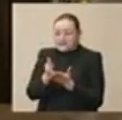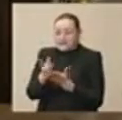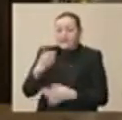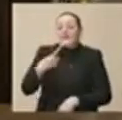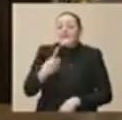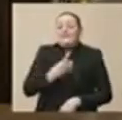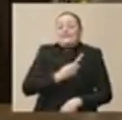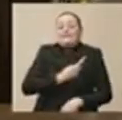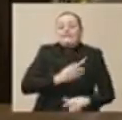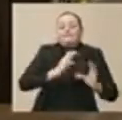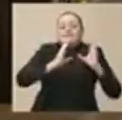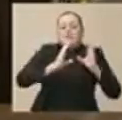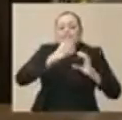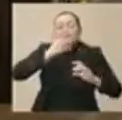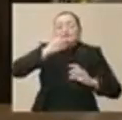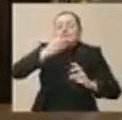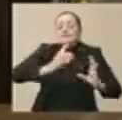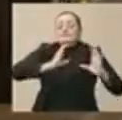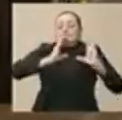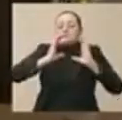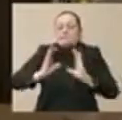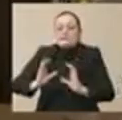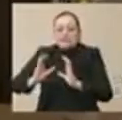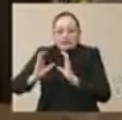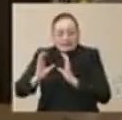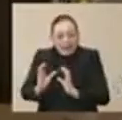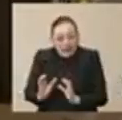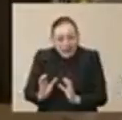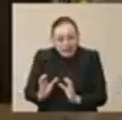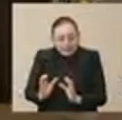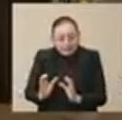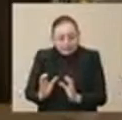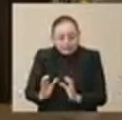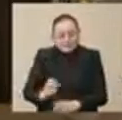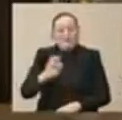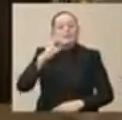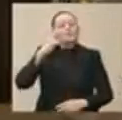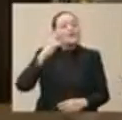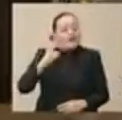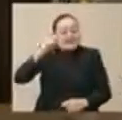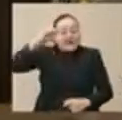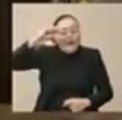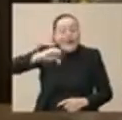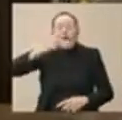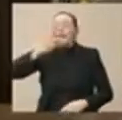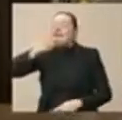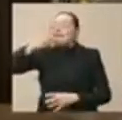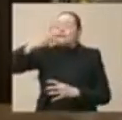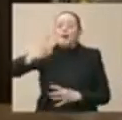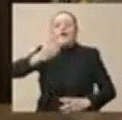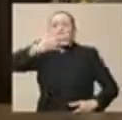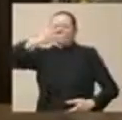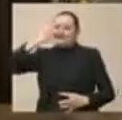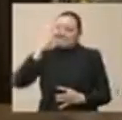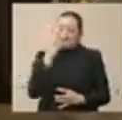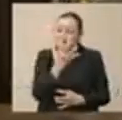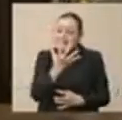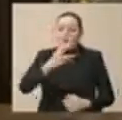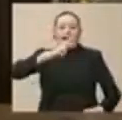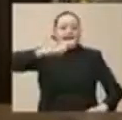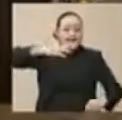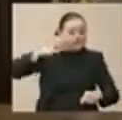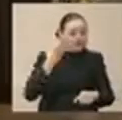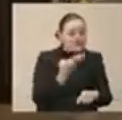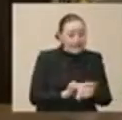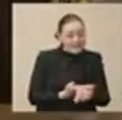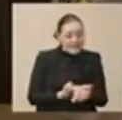manera exponencial si no logramos cortar las cadenas de contagio es por ello que hoy hago un llamado enérgico